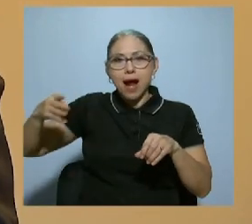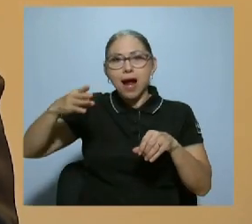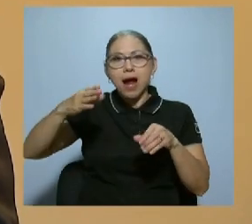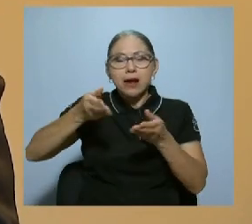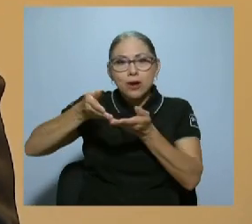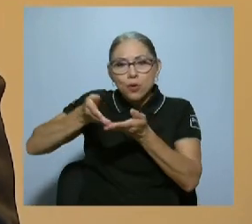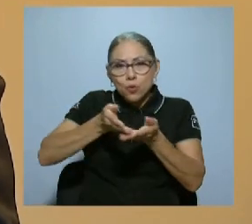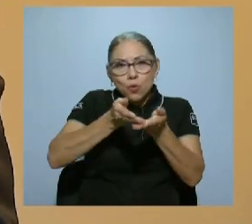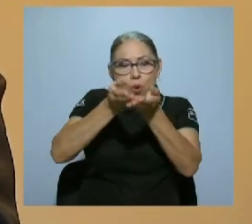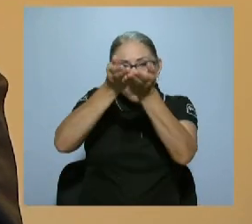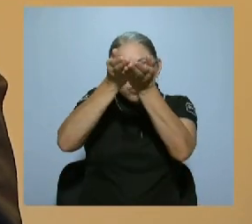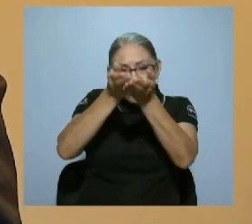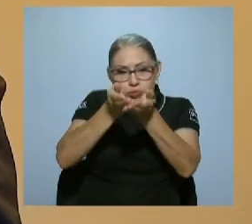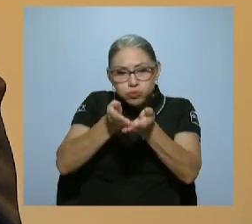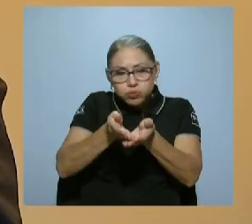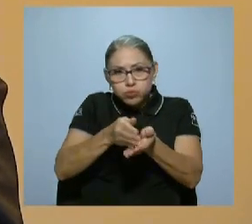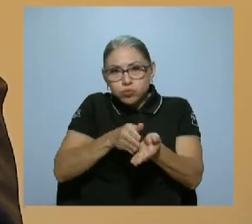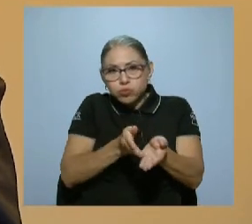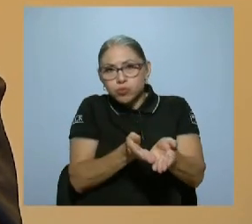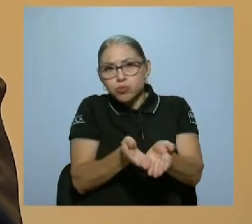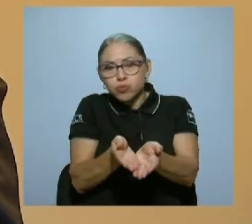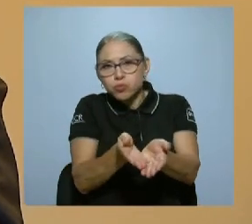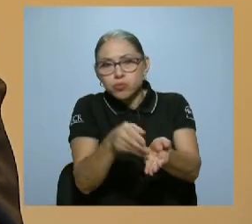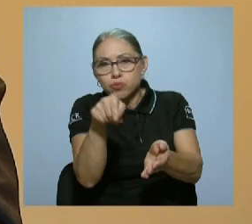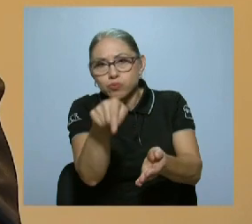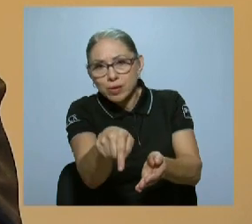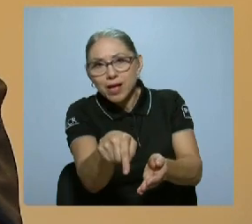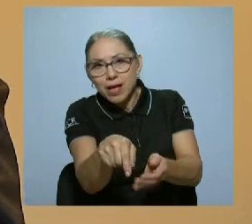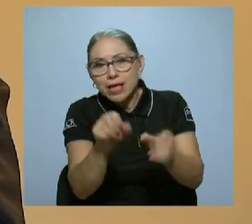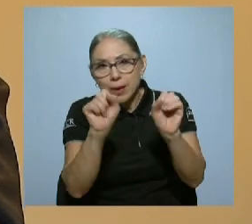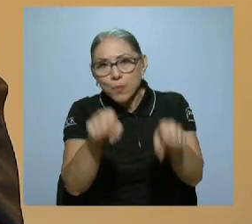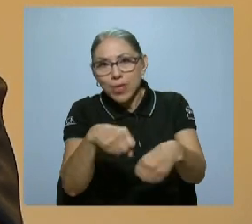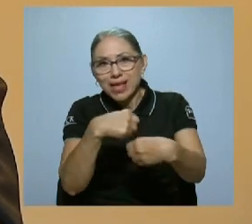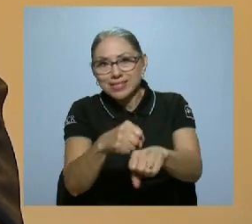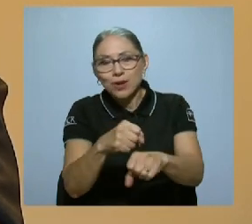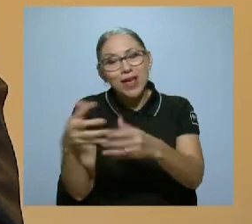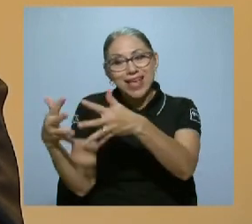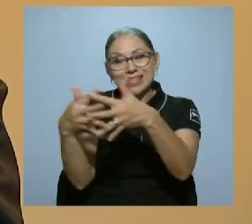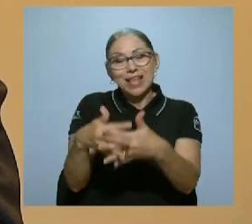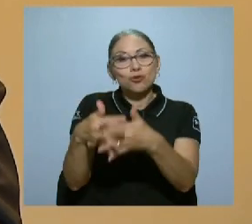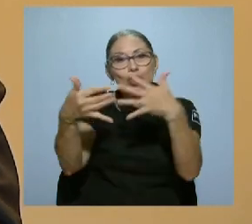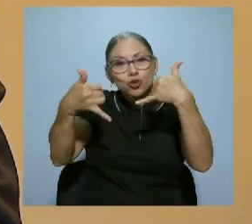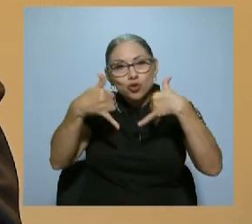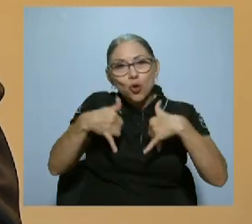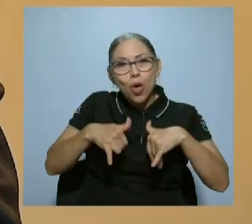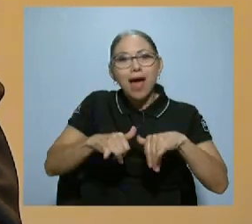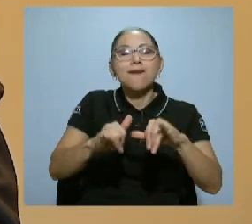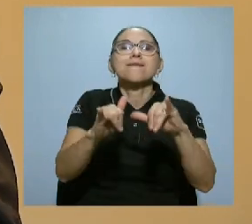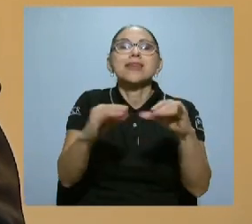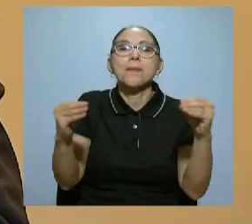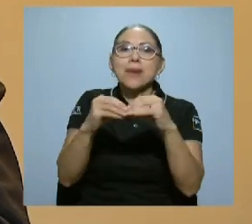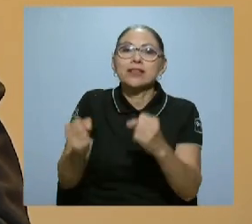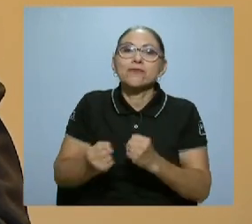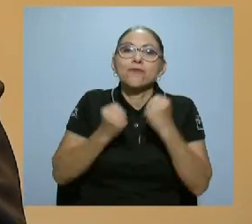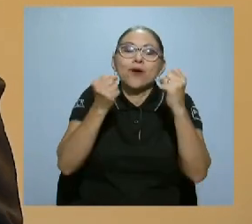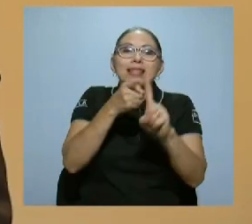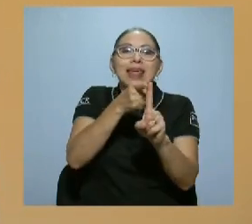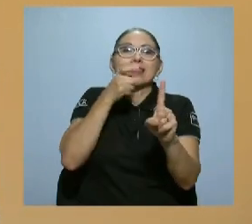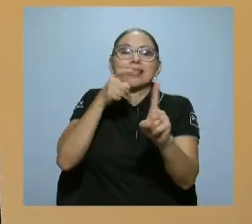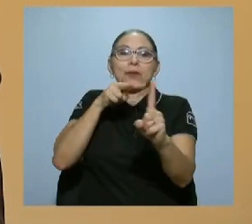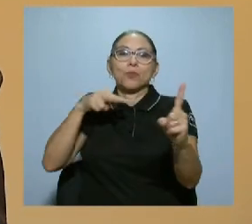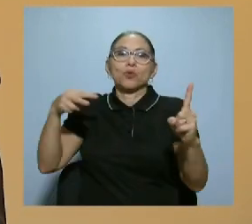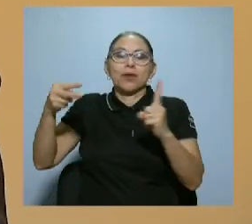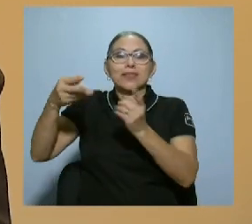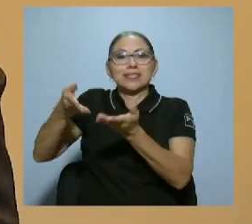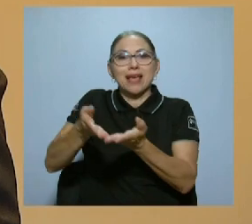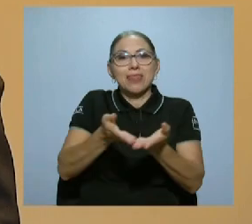Estados Unidos todavía siguen siendo la potencia muchísimo más fuerte desde el punto de vista naval. En el mundo entero es